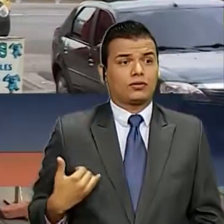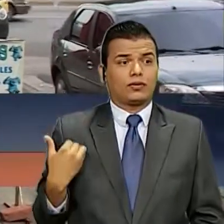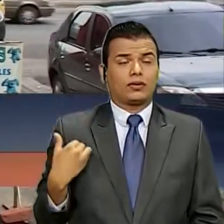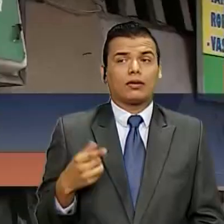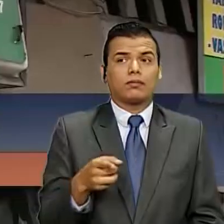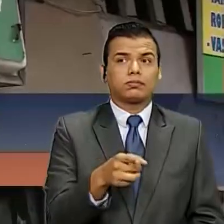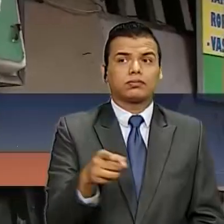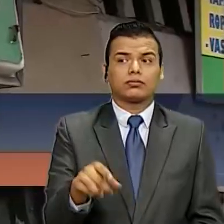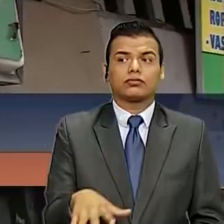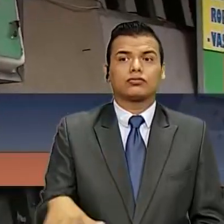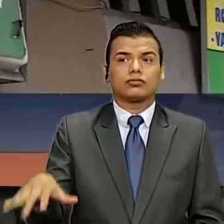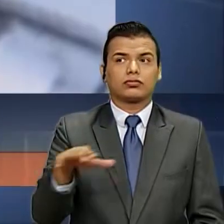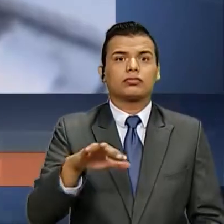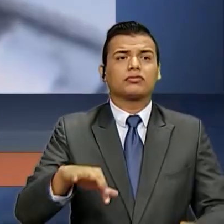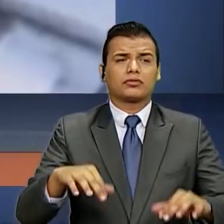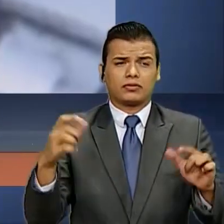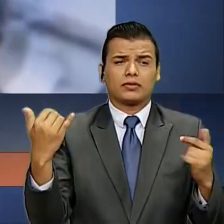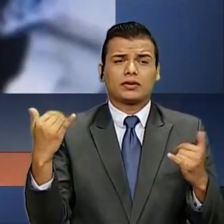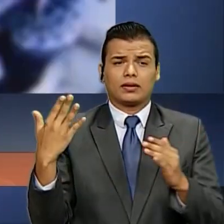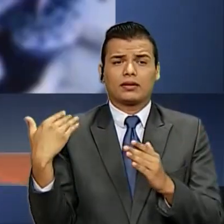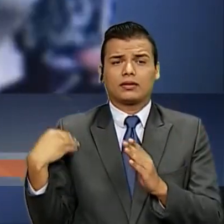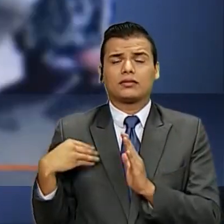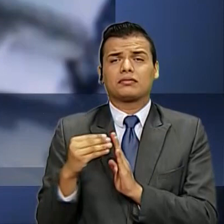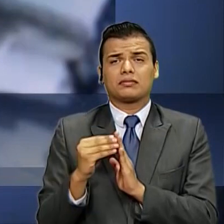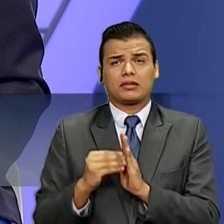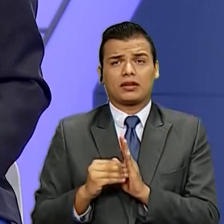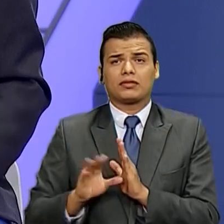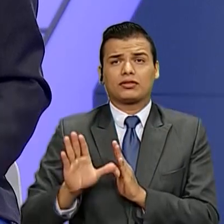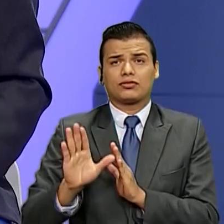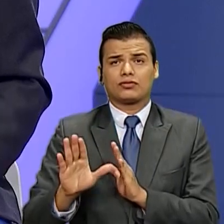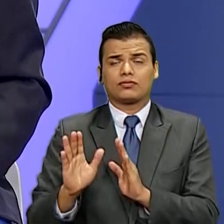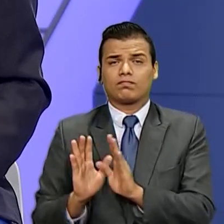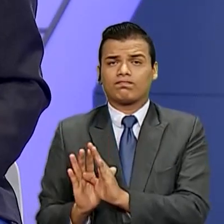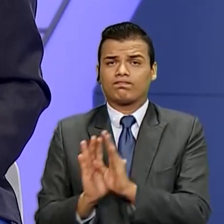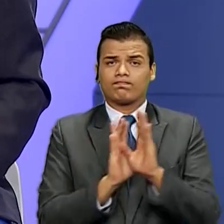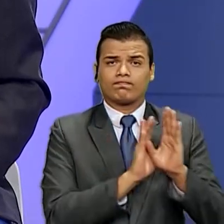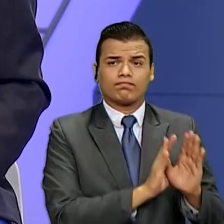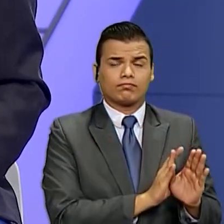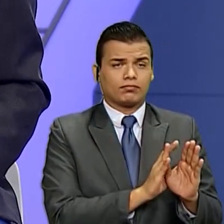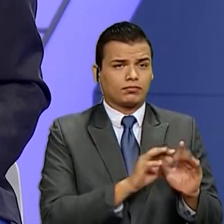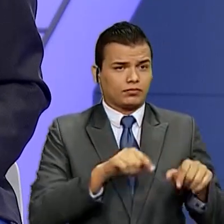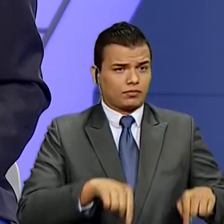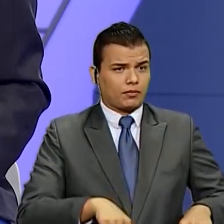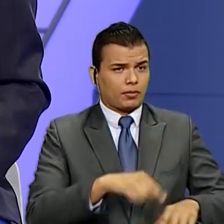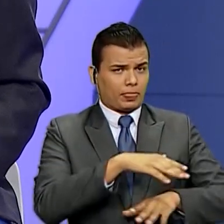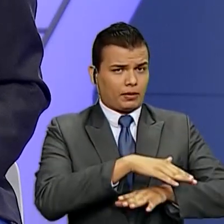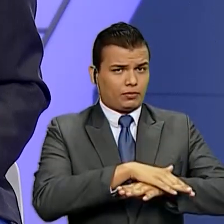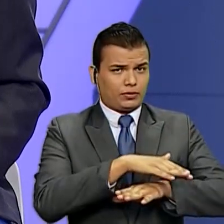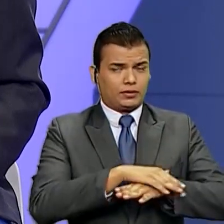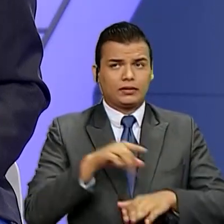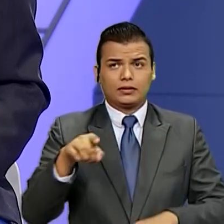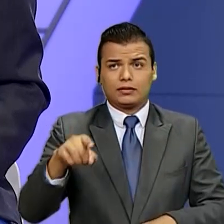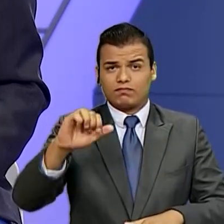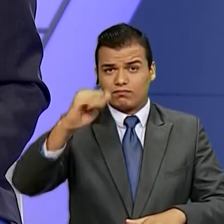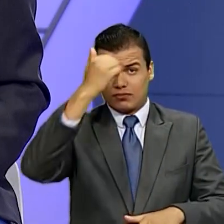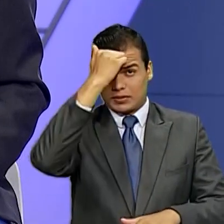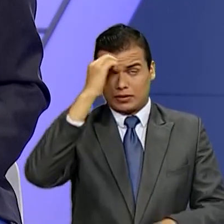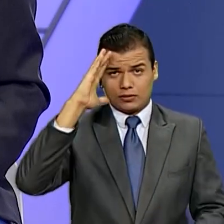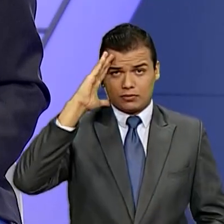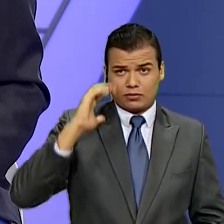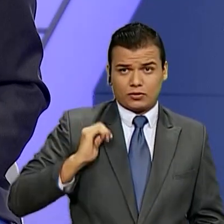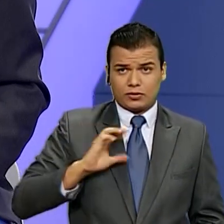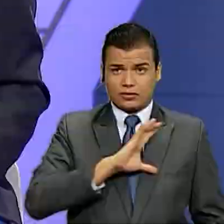sector en donde se les atribuye varios casos. Y este mediodía, en el comando de la policía de Cali,